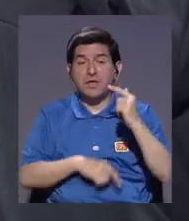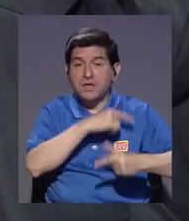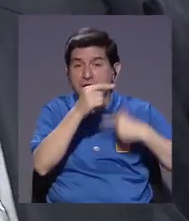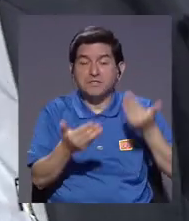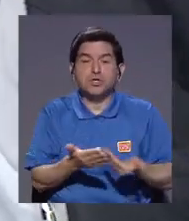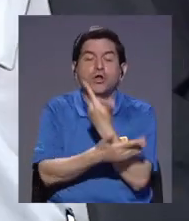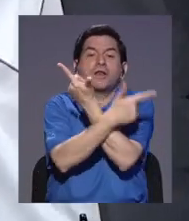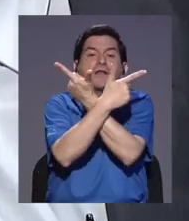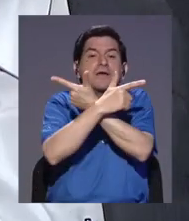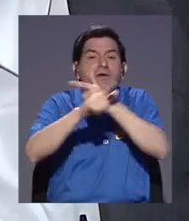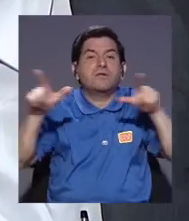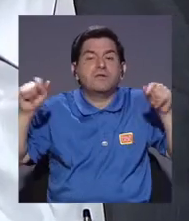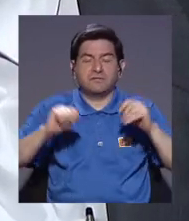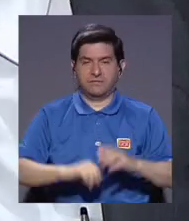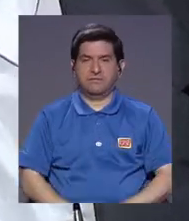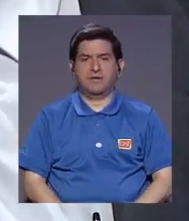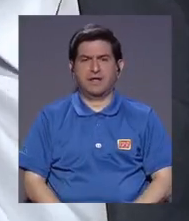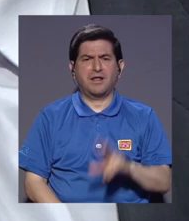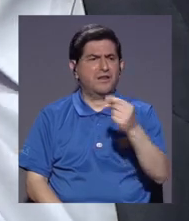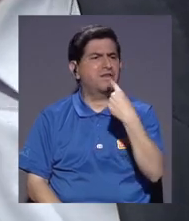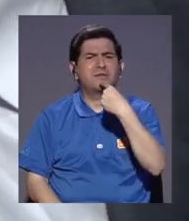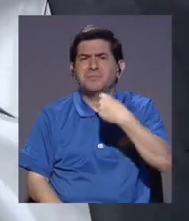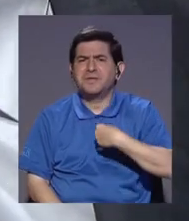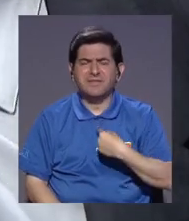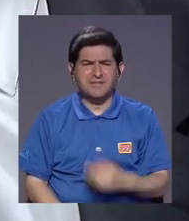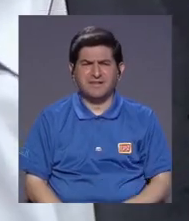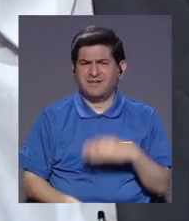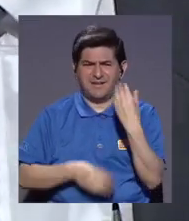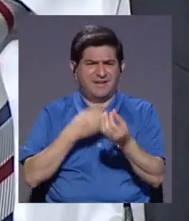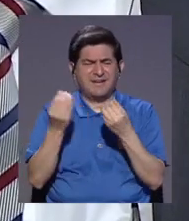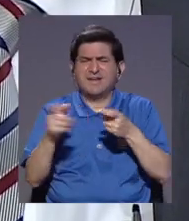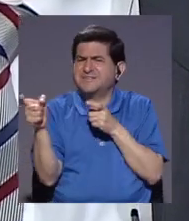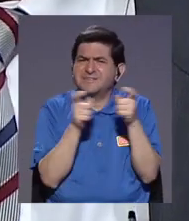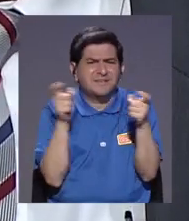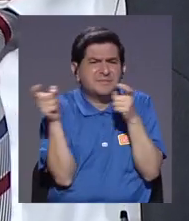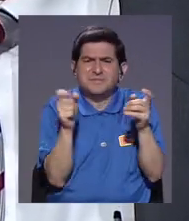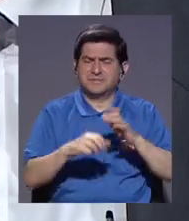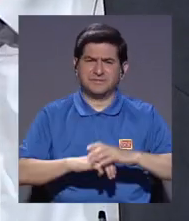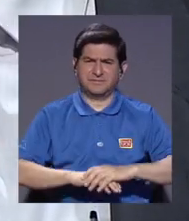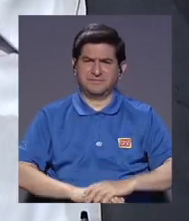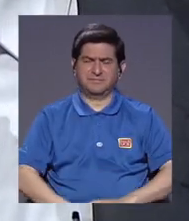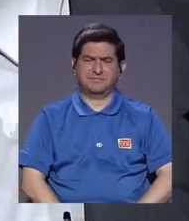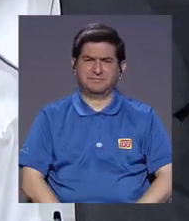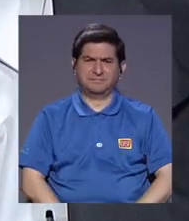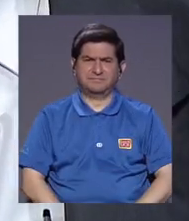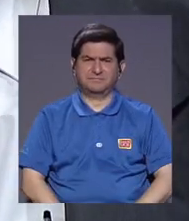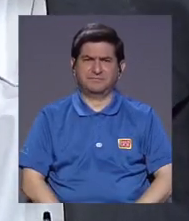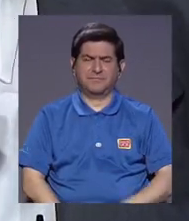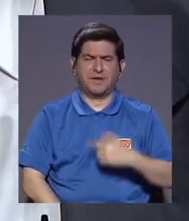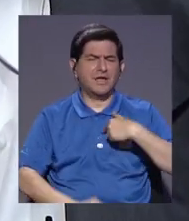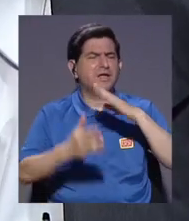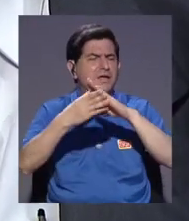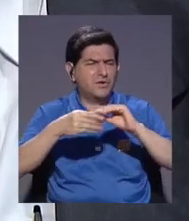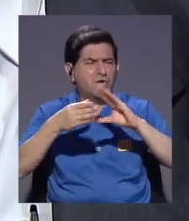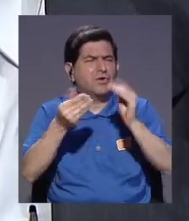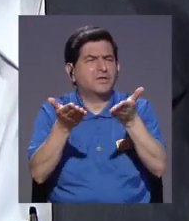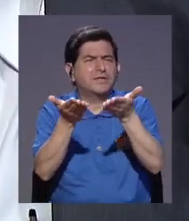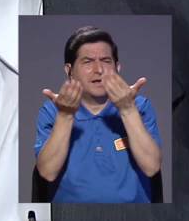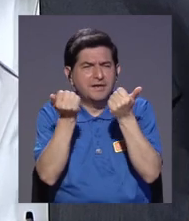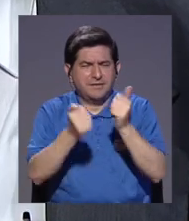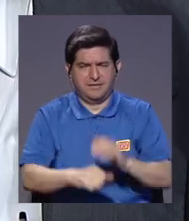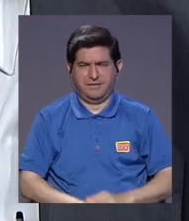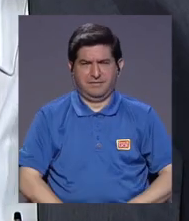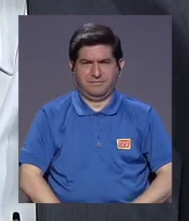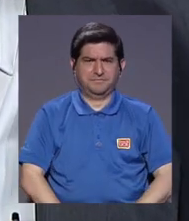generación neoliberal no venga a decirnos cómo tenemos que administrarlos y yo quiero contarle esto